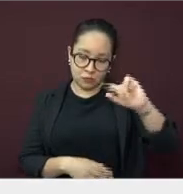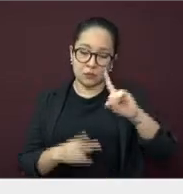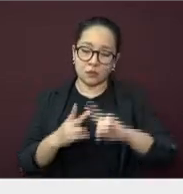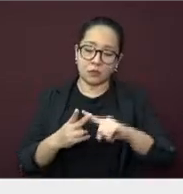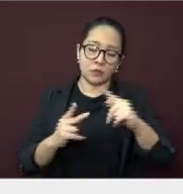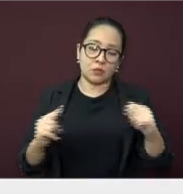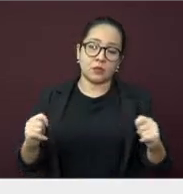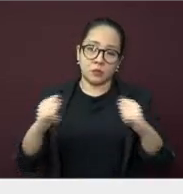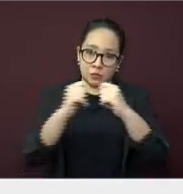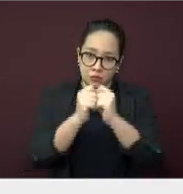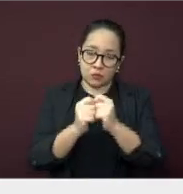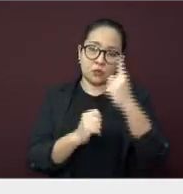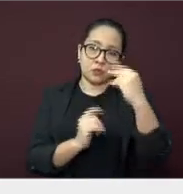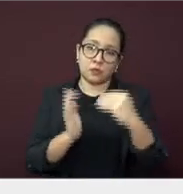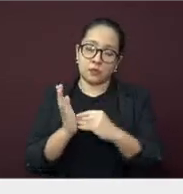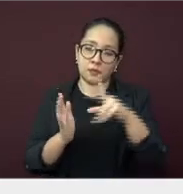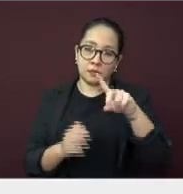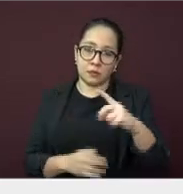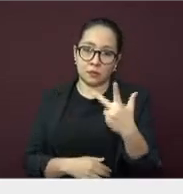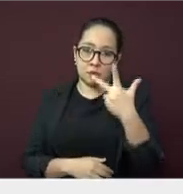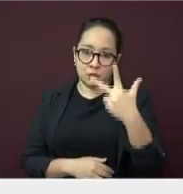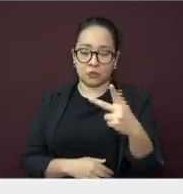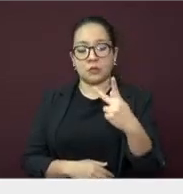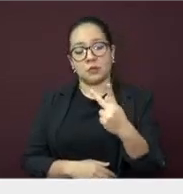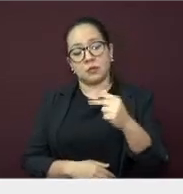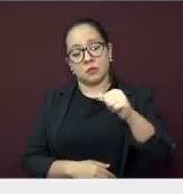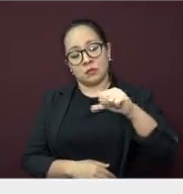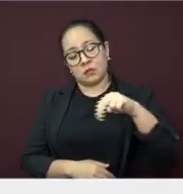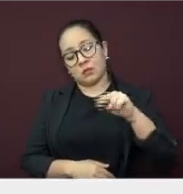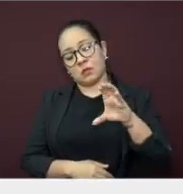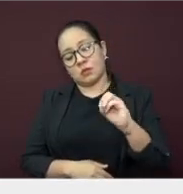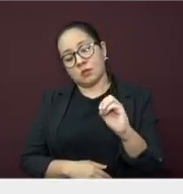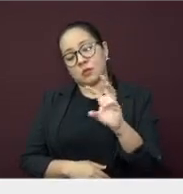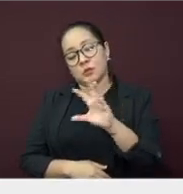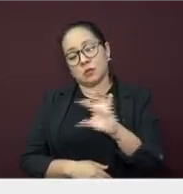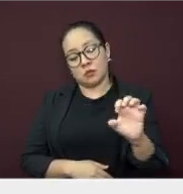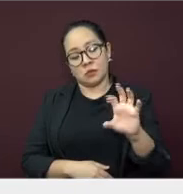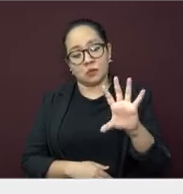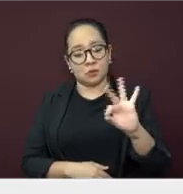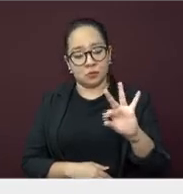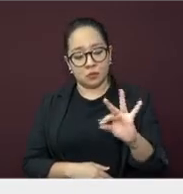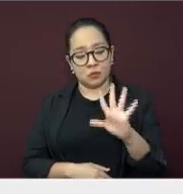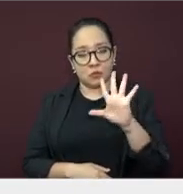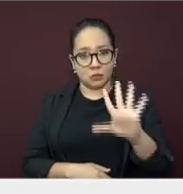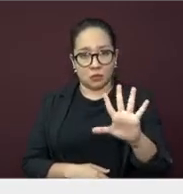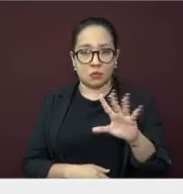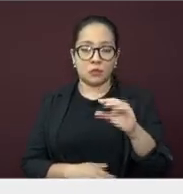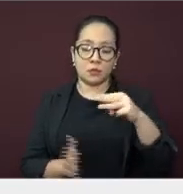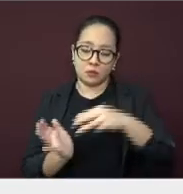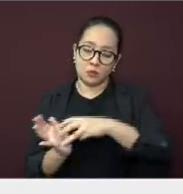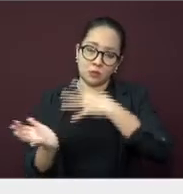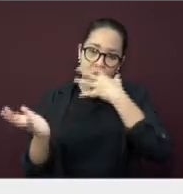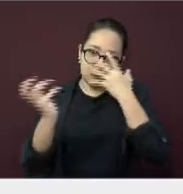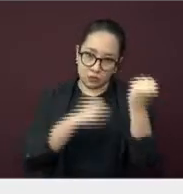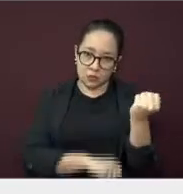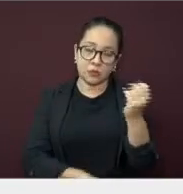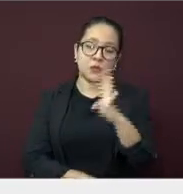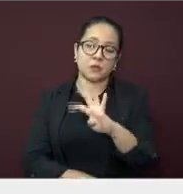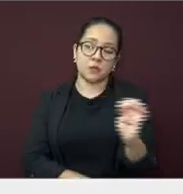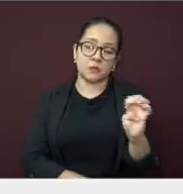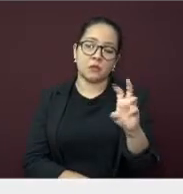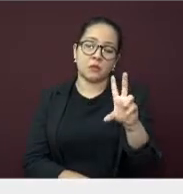tuxpan con mil 38 y pánuco 545 martínez de la torre